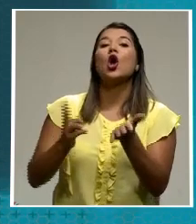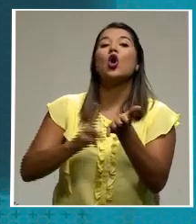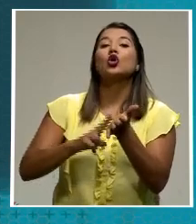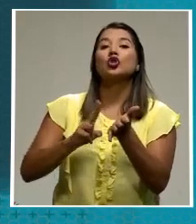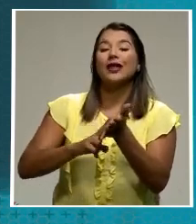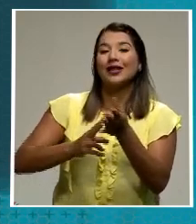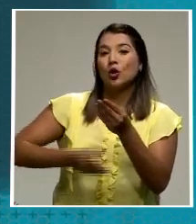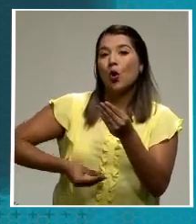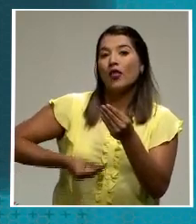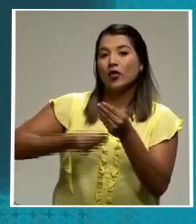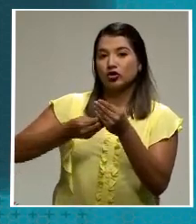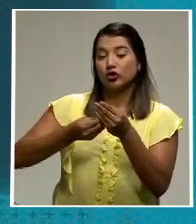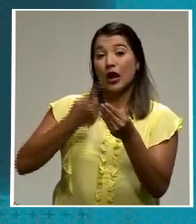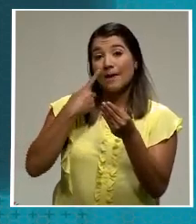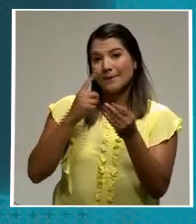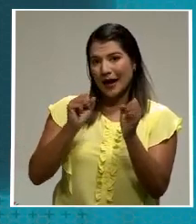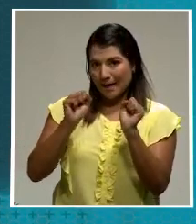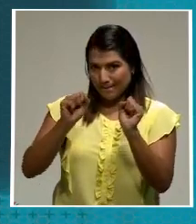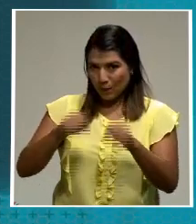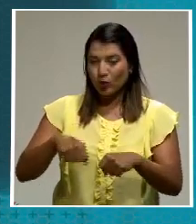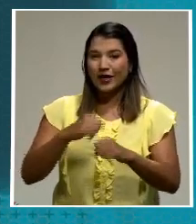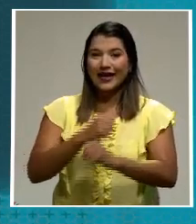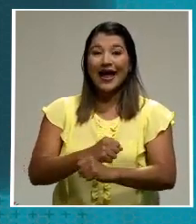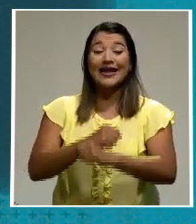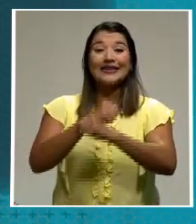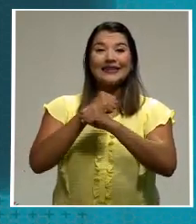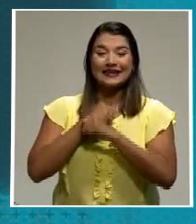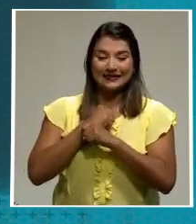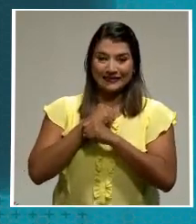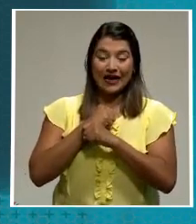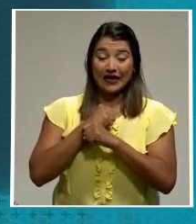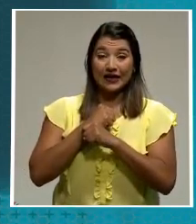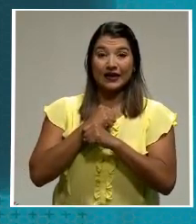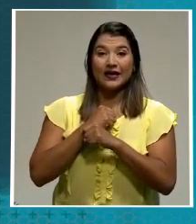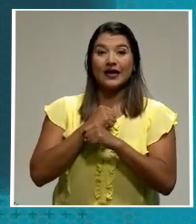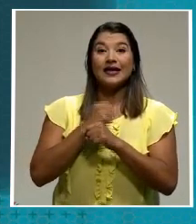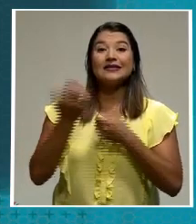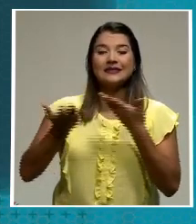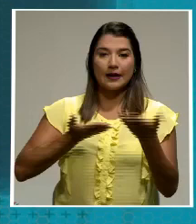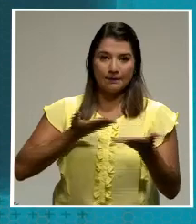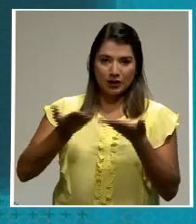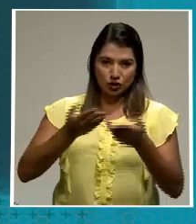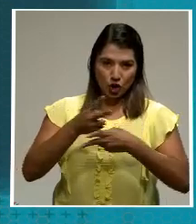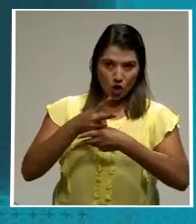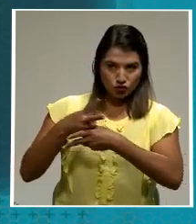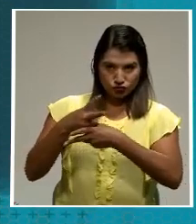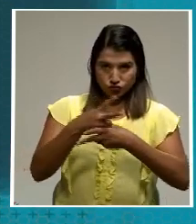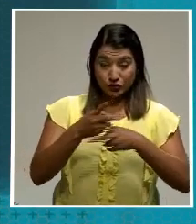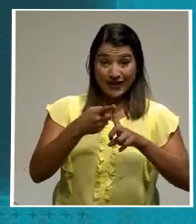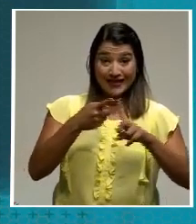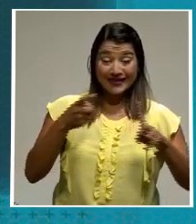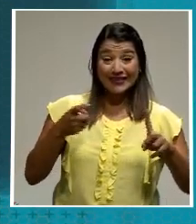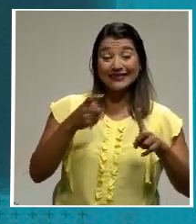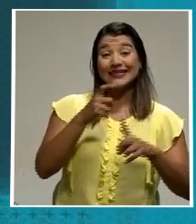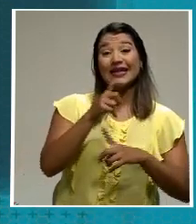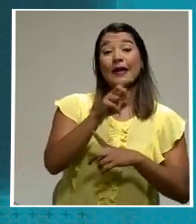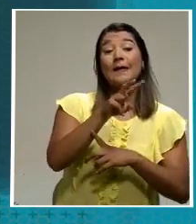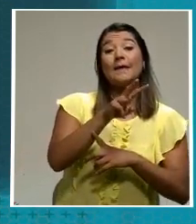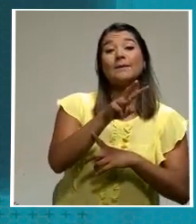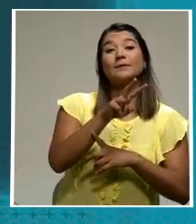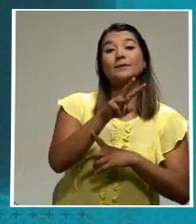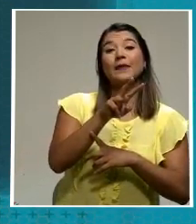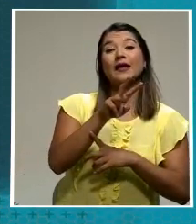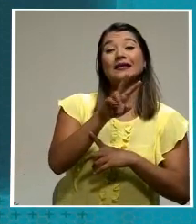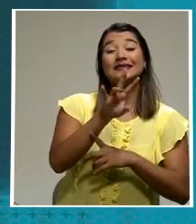para garantizar el seguimiento con la empresa de servicios públicos de Heredia, que será del 7 de marzo hasta por 24 meses o hasta que